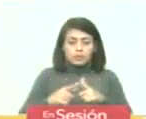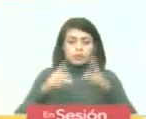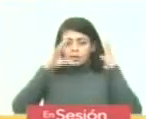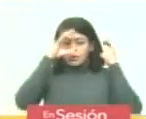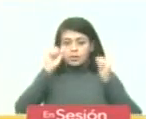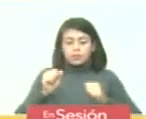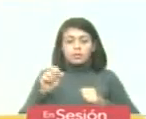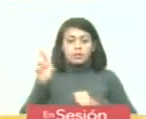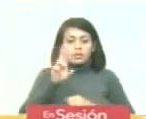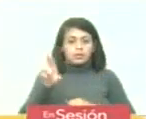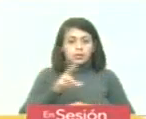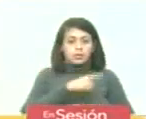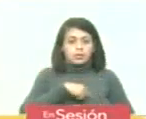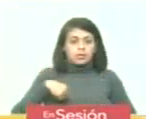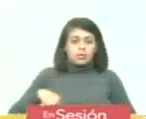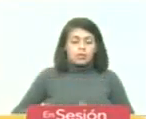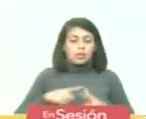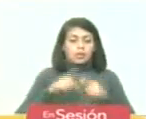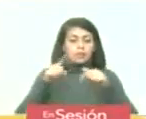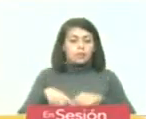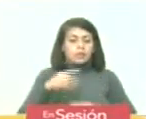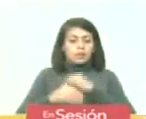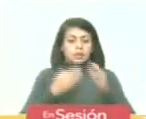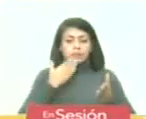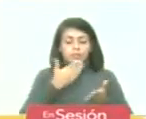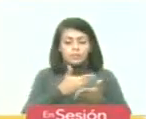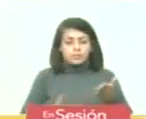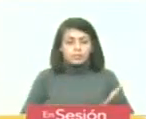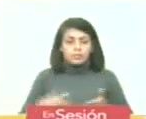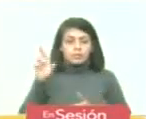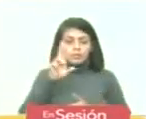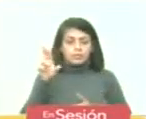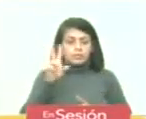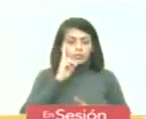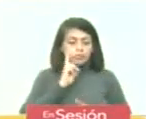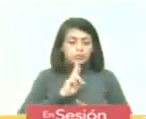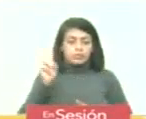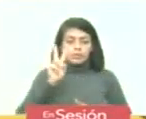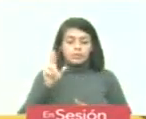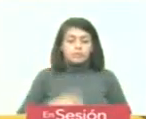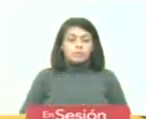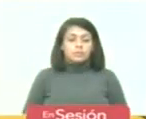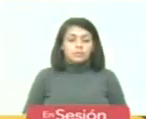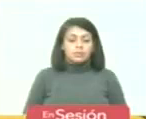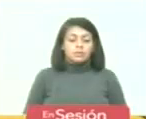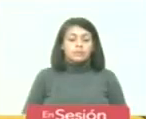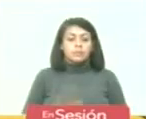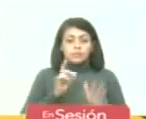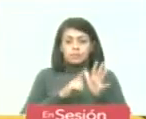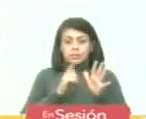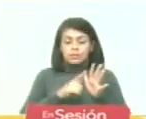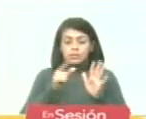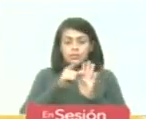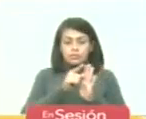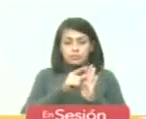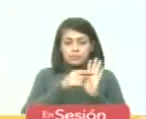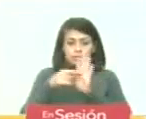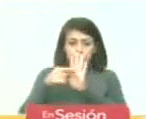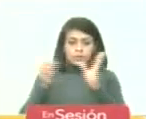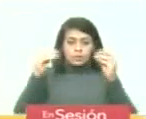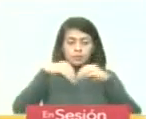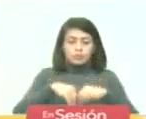Embajada de la República Popular China acreditada ante la República Bolivariana de Venezuela. Quinto, publicar el presente